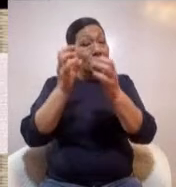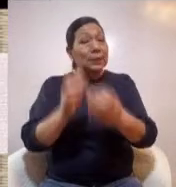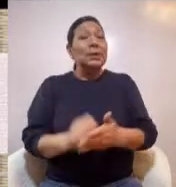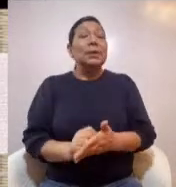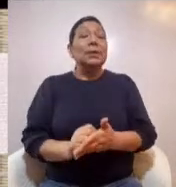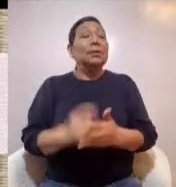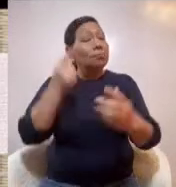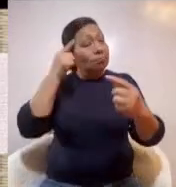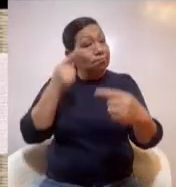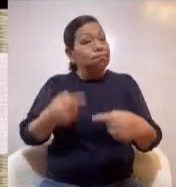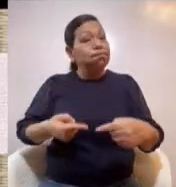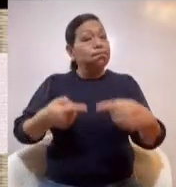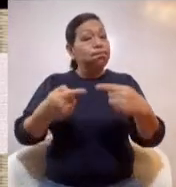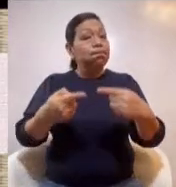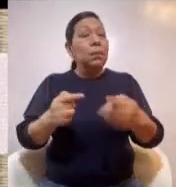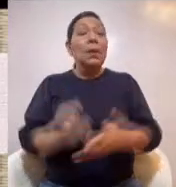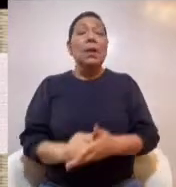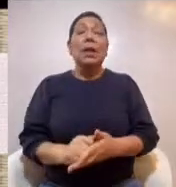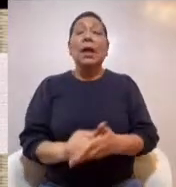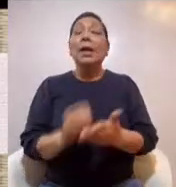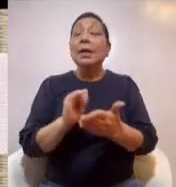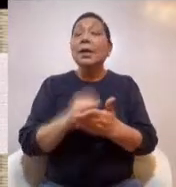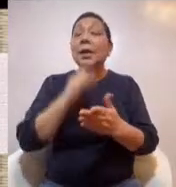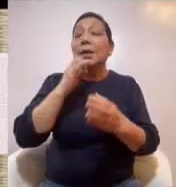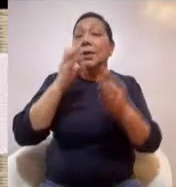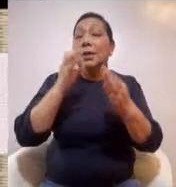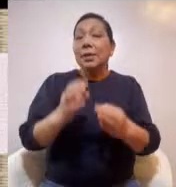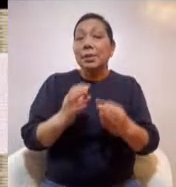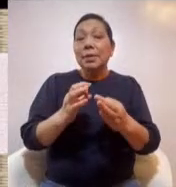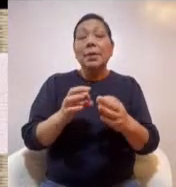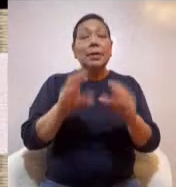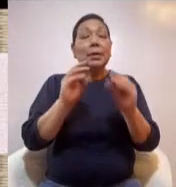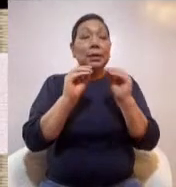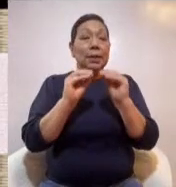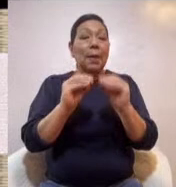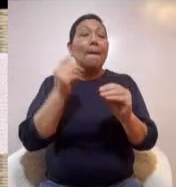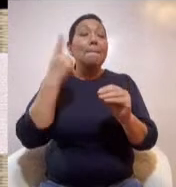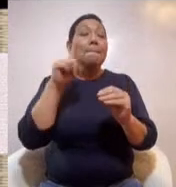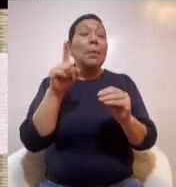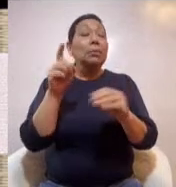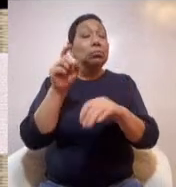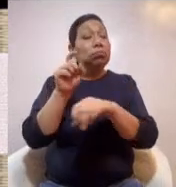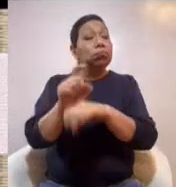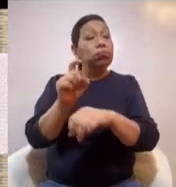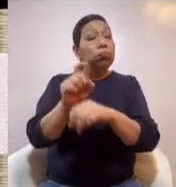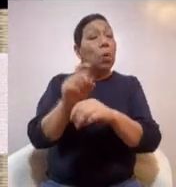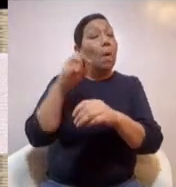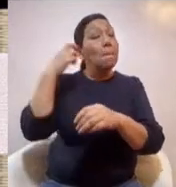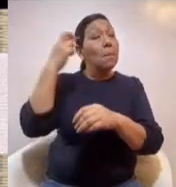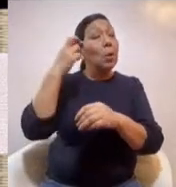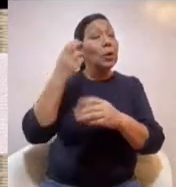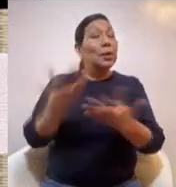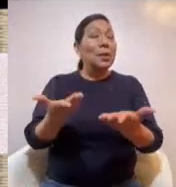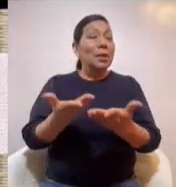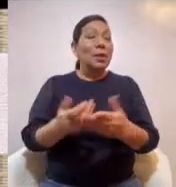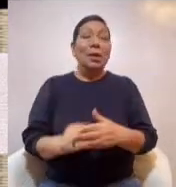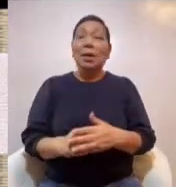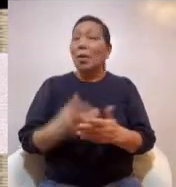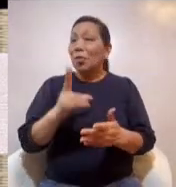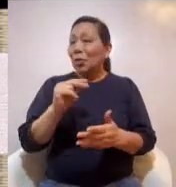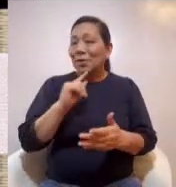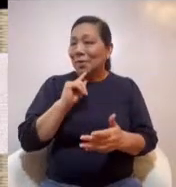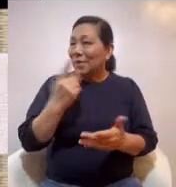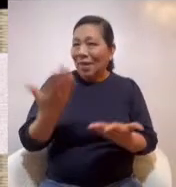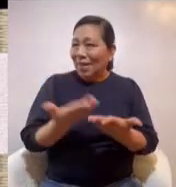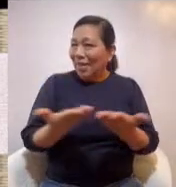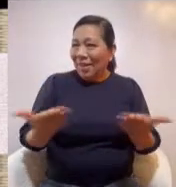poder definir los recursos que realmente se asignan para la implementación de las políticas públicas, porque